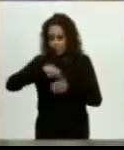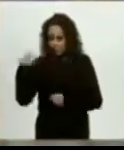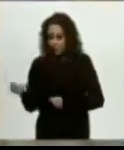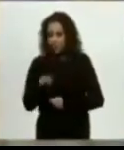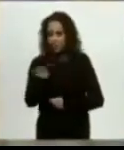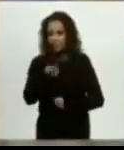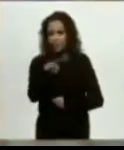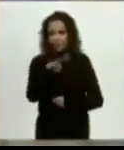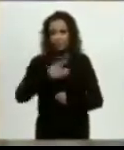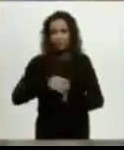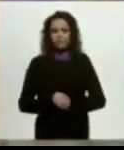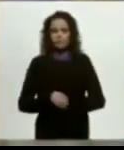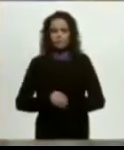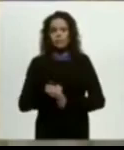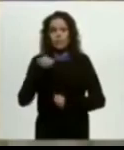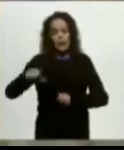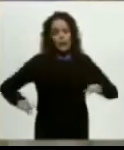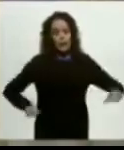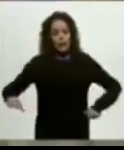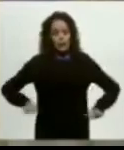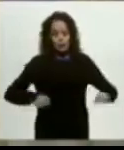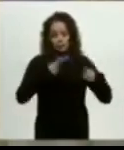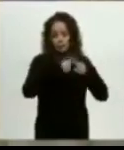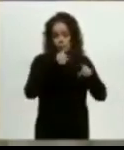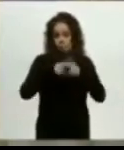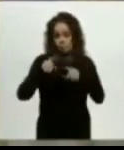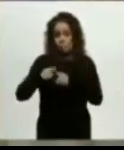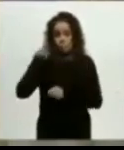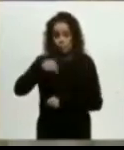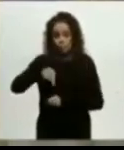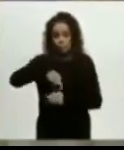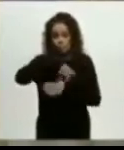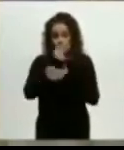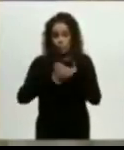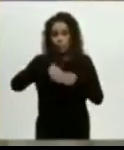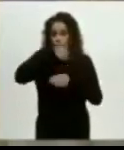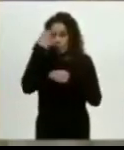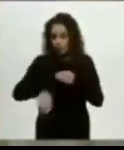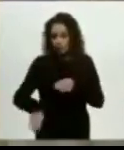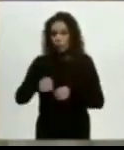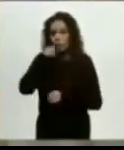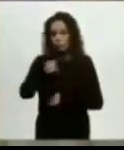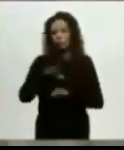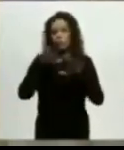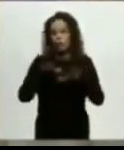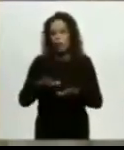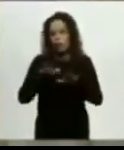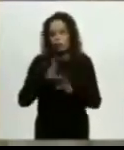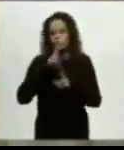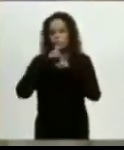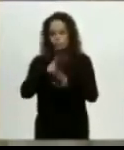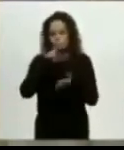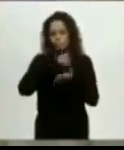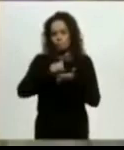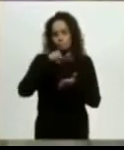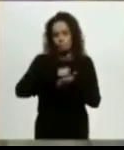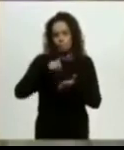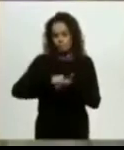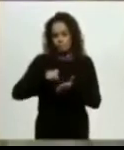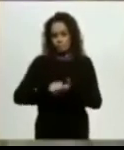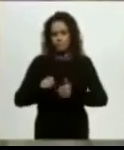preguntas y las actividades para que terminando el programa las puedas responder